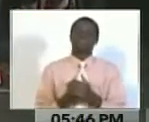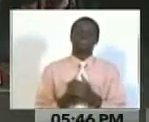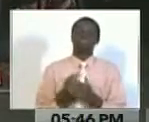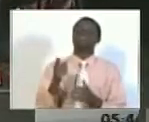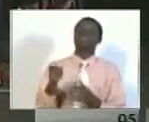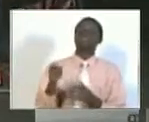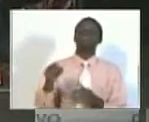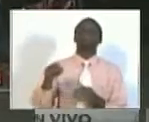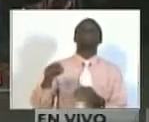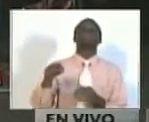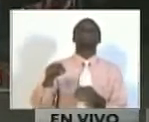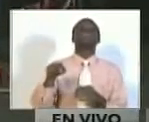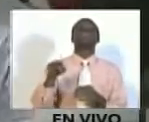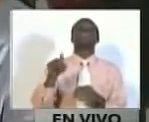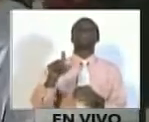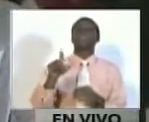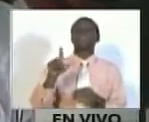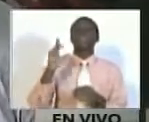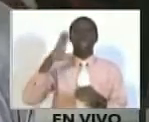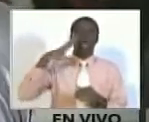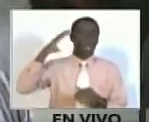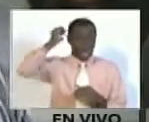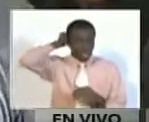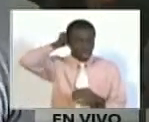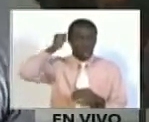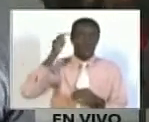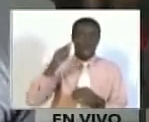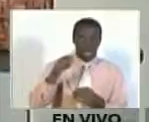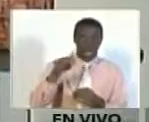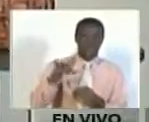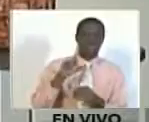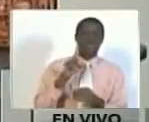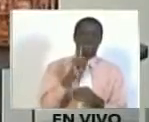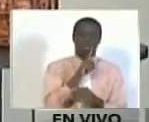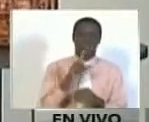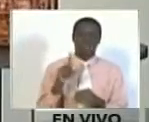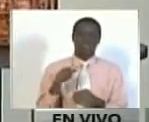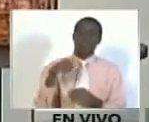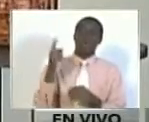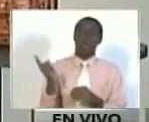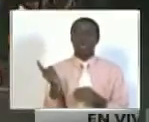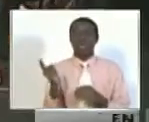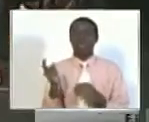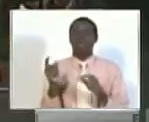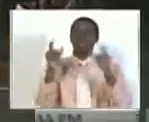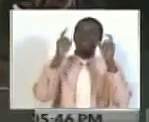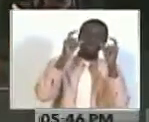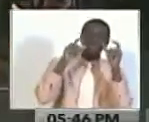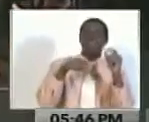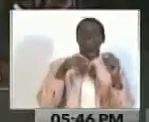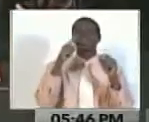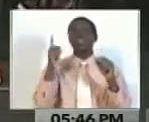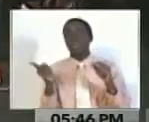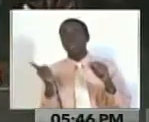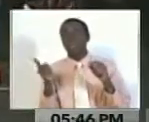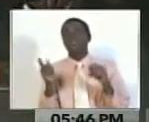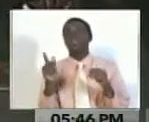Leonardo, ¿quién es Leonardo? Leonardo Rojas. Leonardo Rojas, Wilkinson García y Johnny Díaz. ¿Están por allá, no?